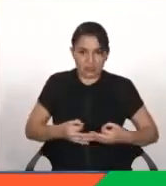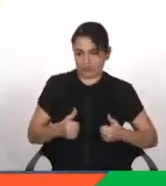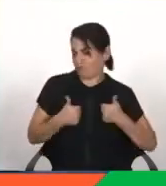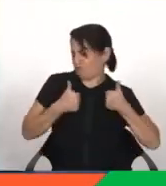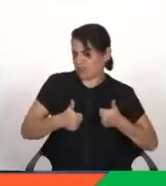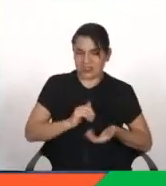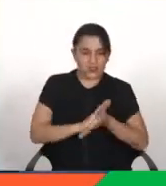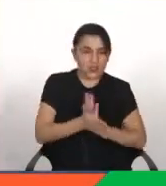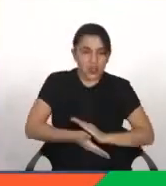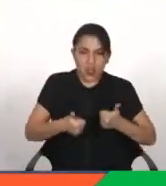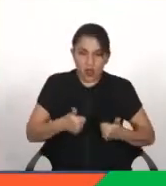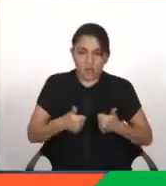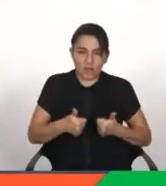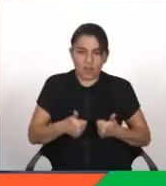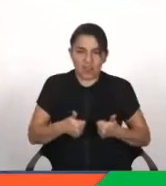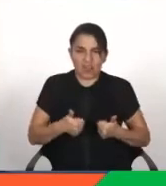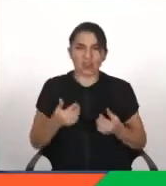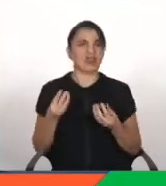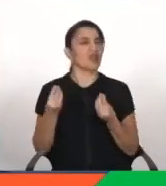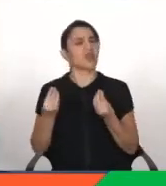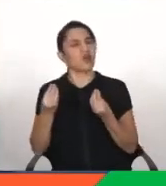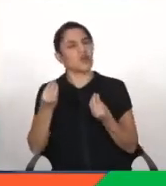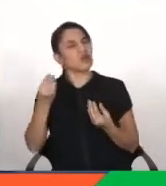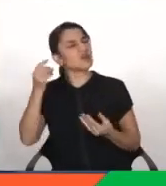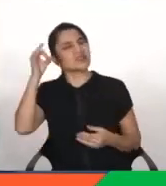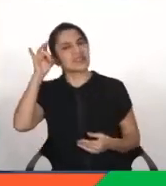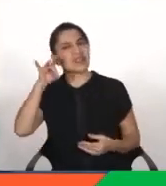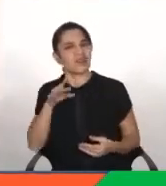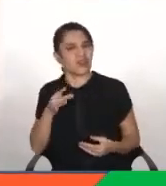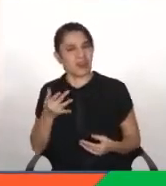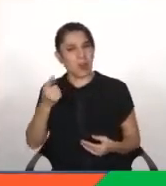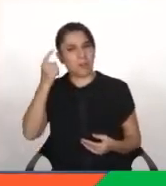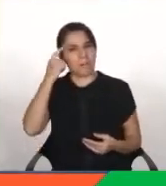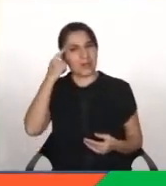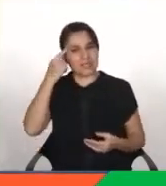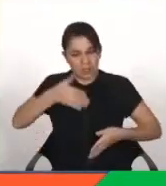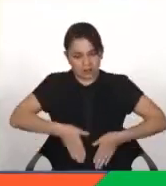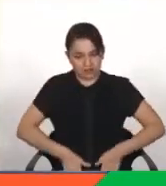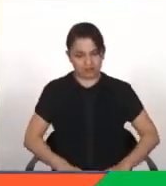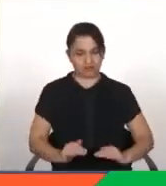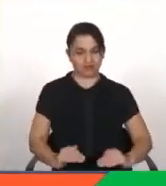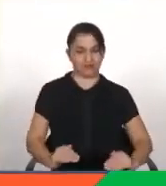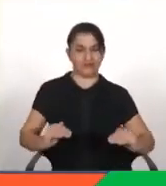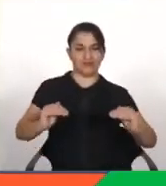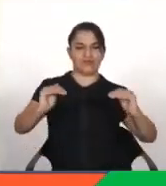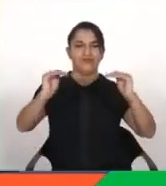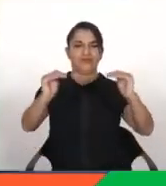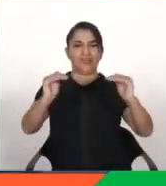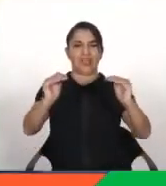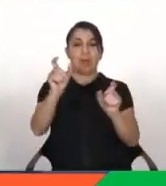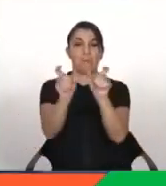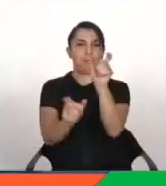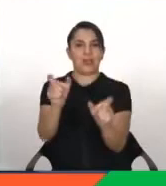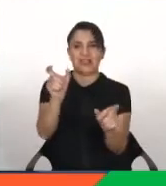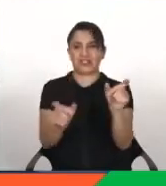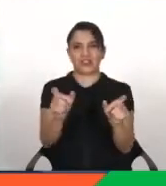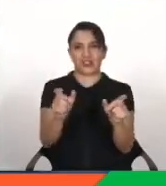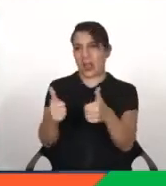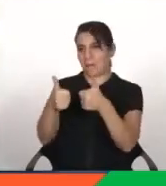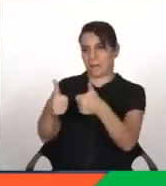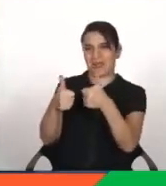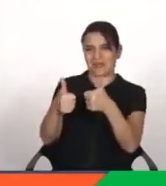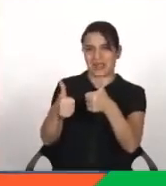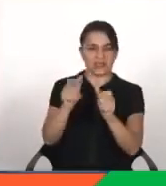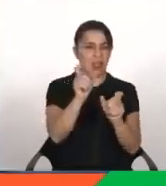¿no? ¿Cómo sabemos que no se va a hacer una especie de nivel social en el que haya gente perfecta y haya gente que no haya accedido a